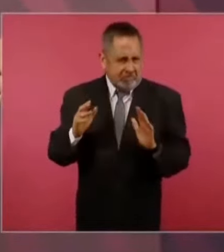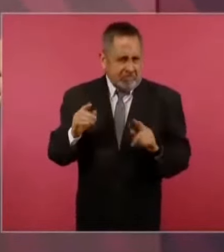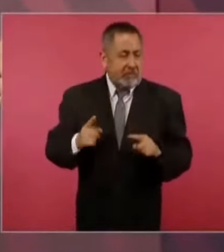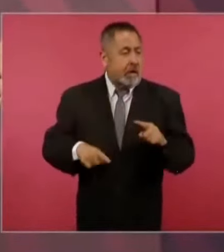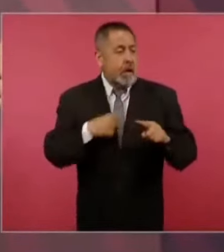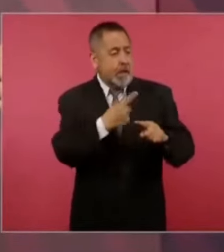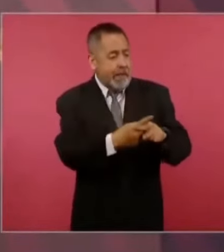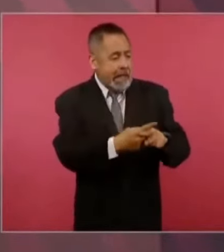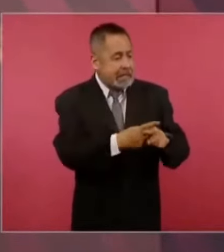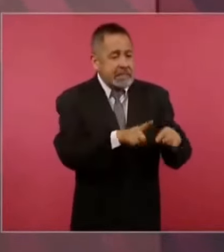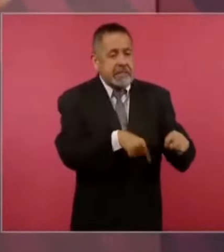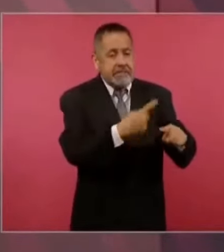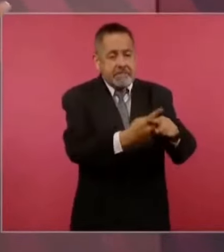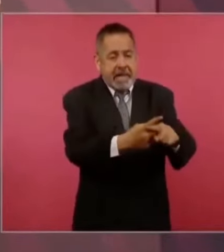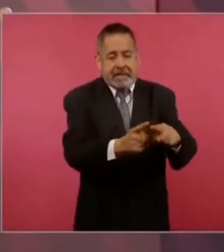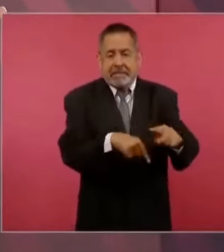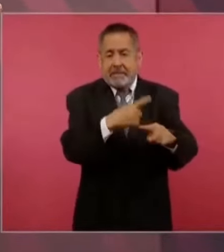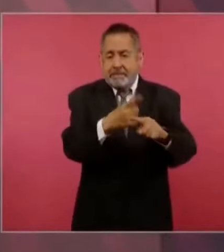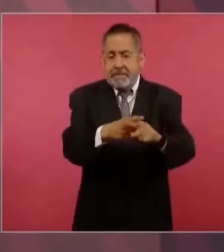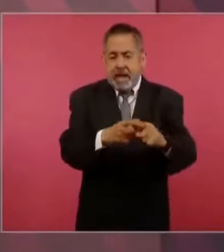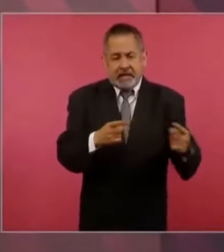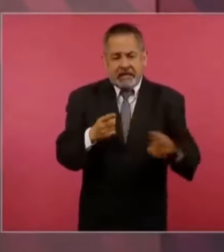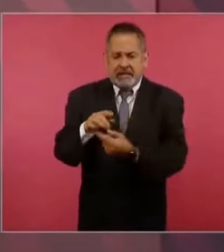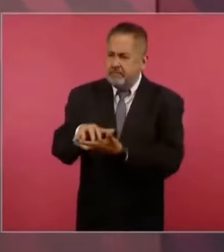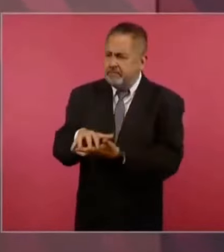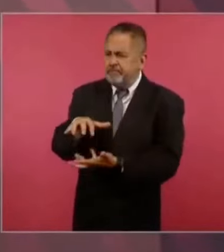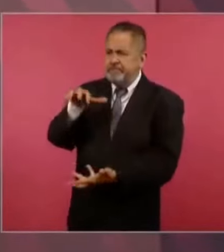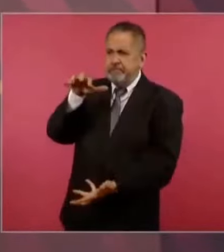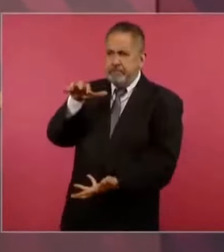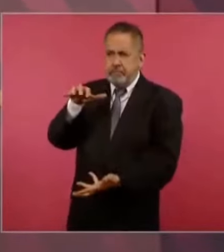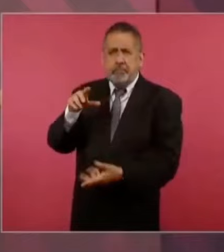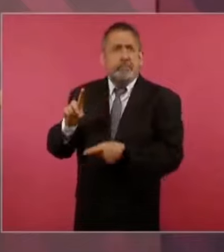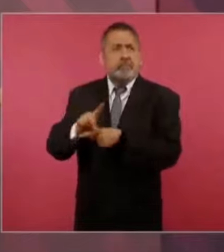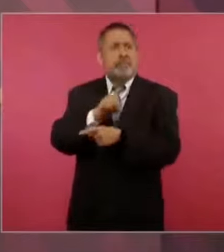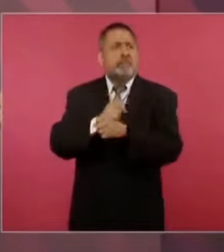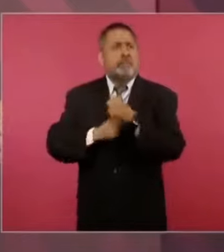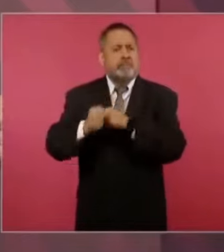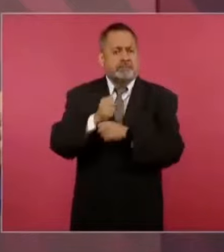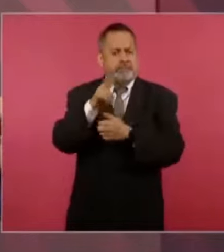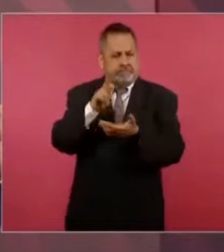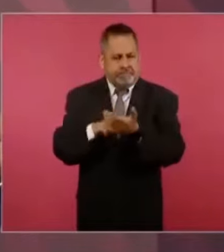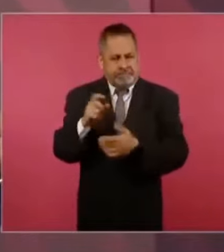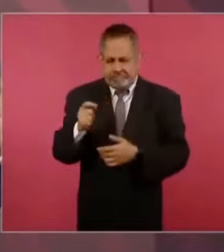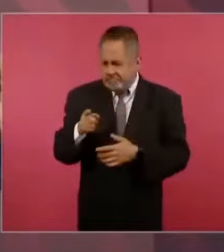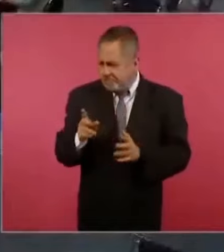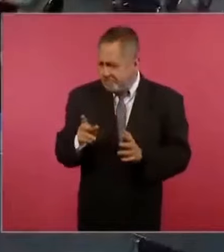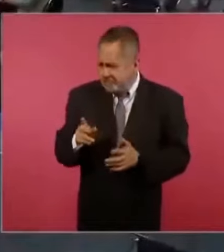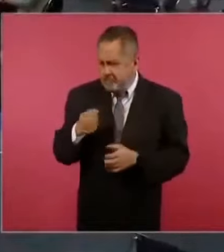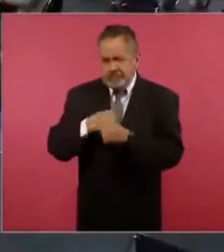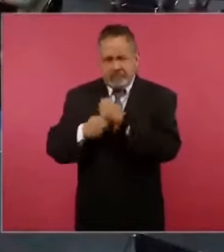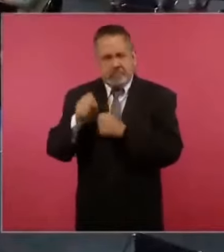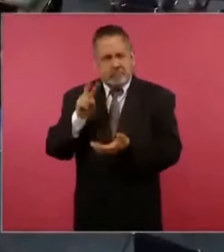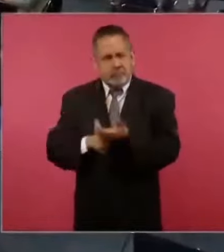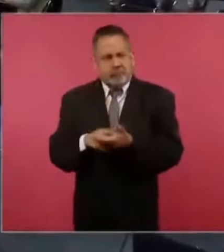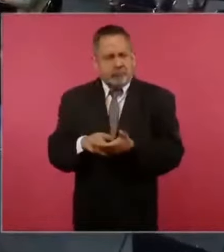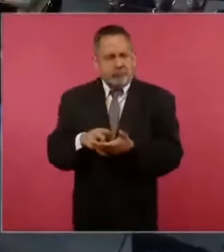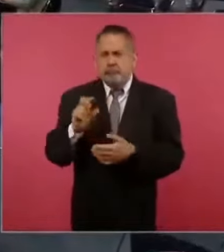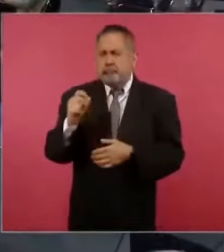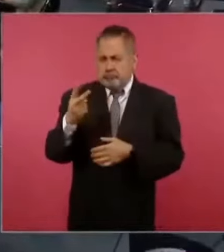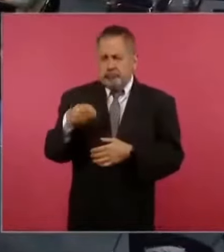millones desde eh 2020 no de 2000